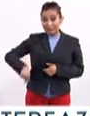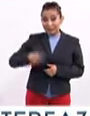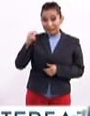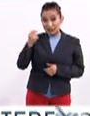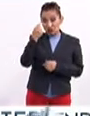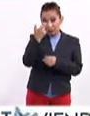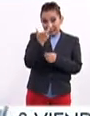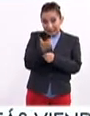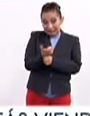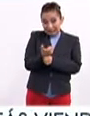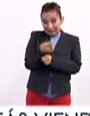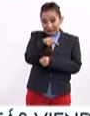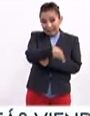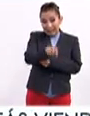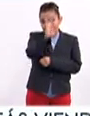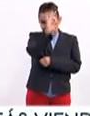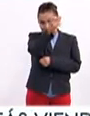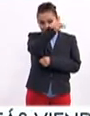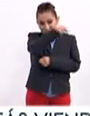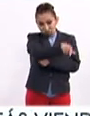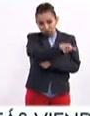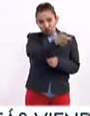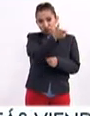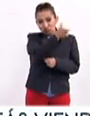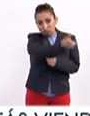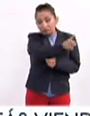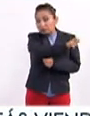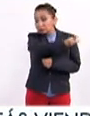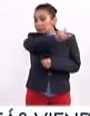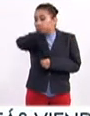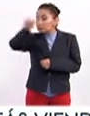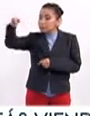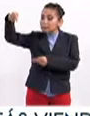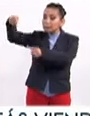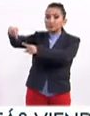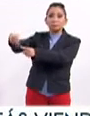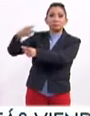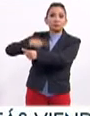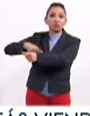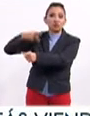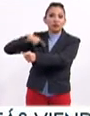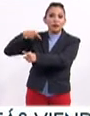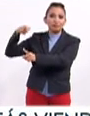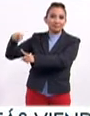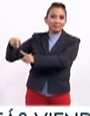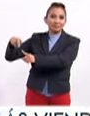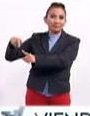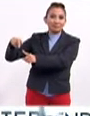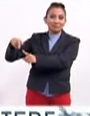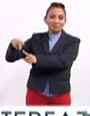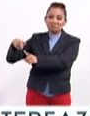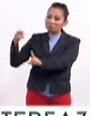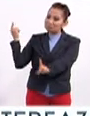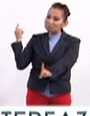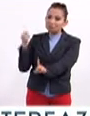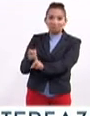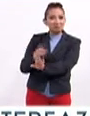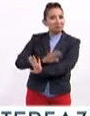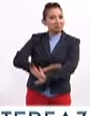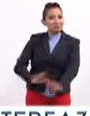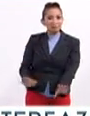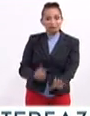tesorería de la Federación hasta el beneficiario, de